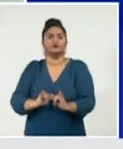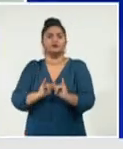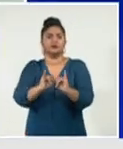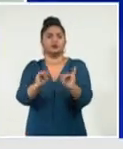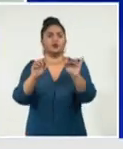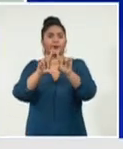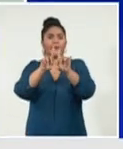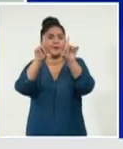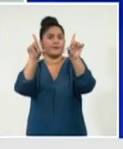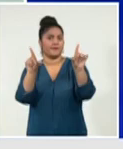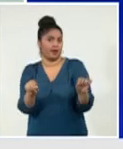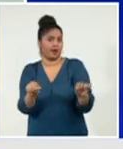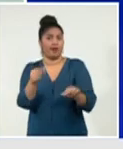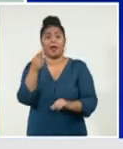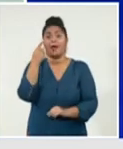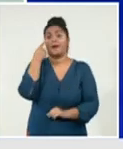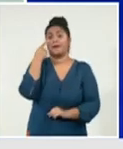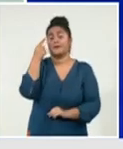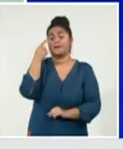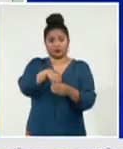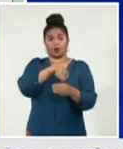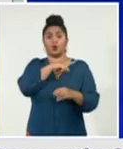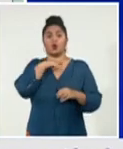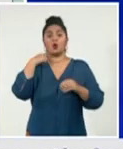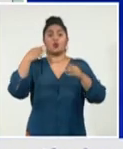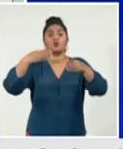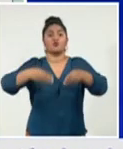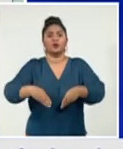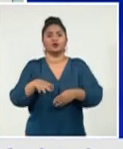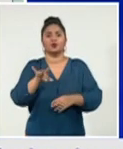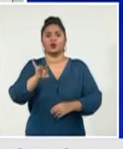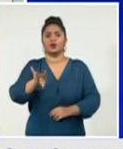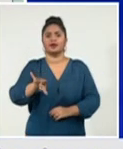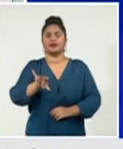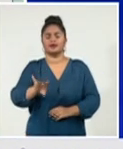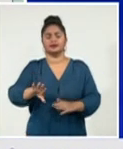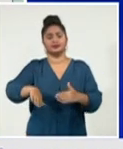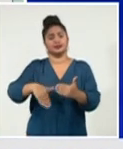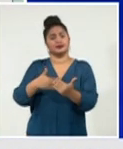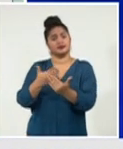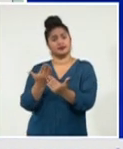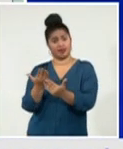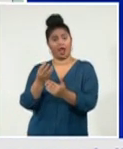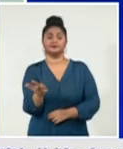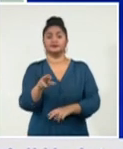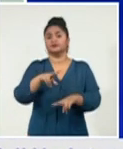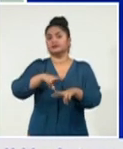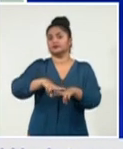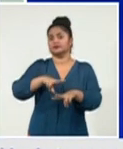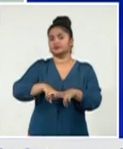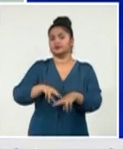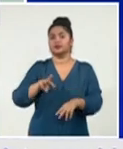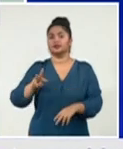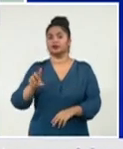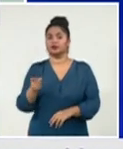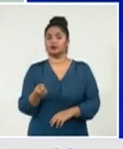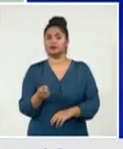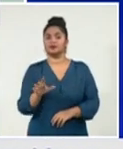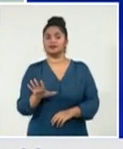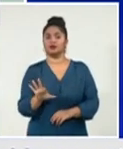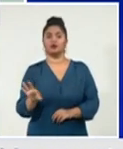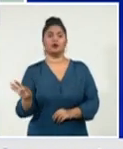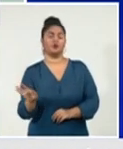de salud pública así lo confirman con 23 fallecidos en los últimos siete días y 22 mil 919 casos positivos